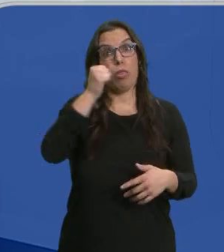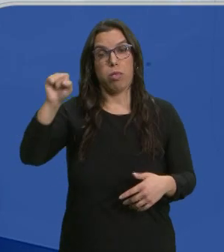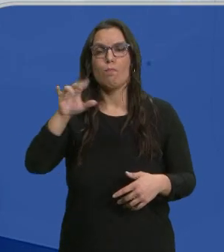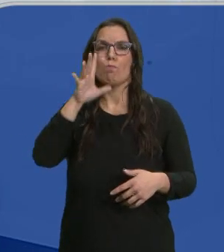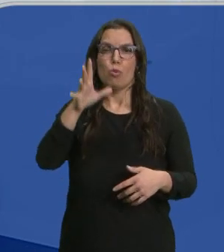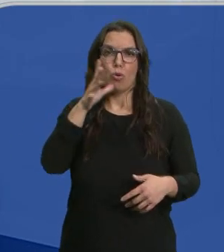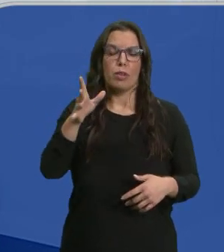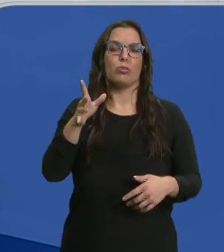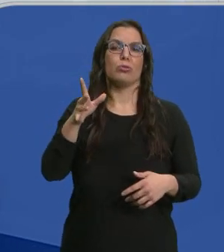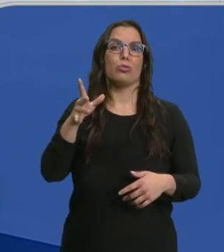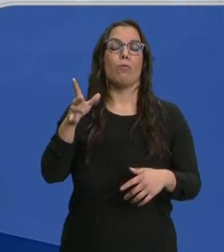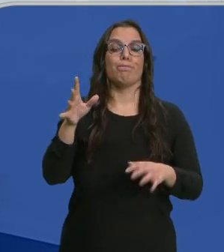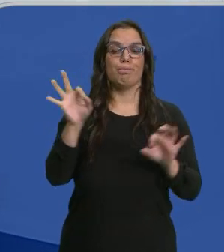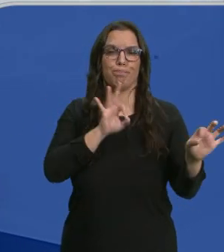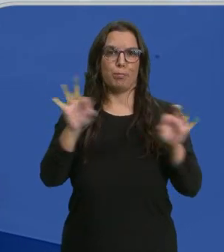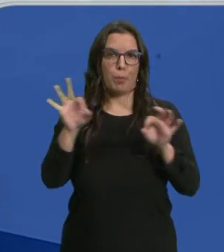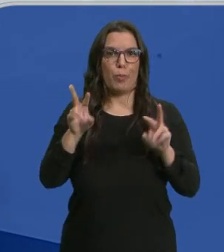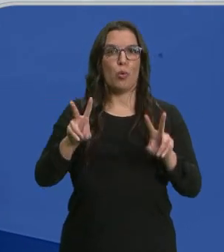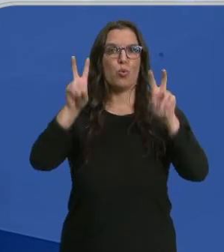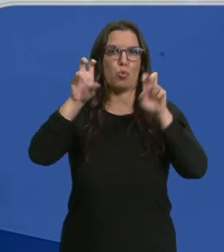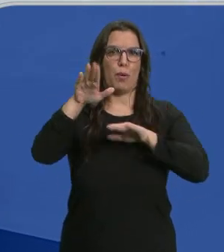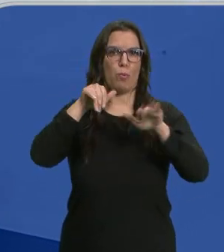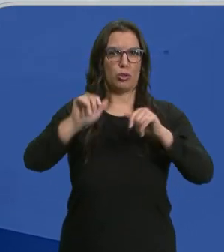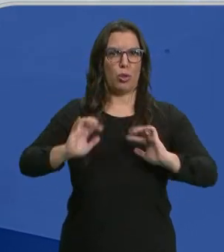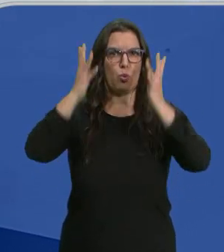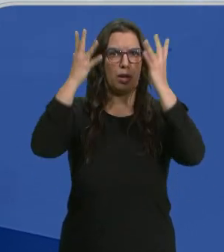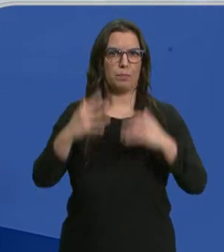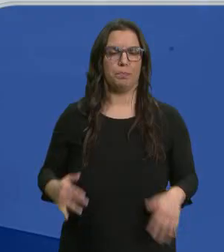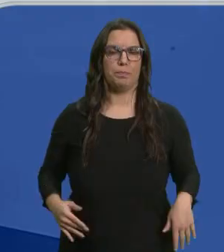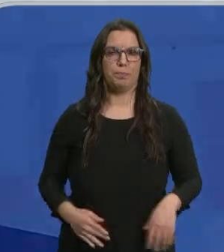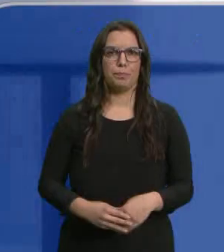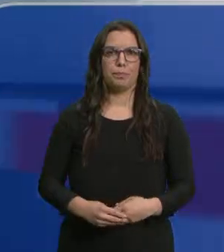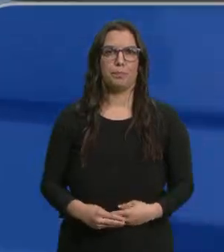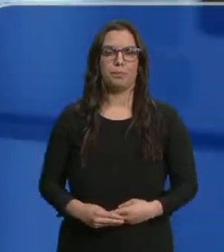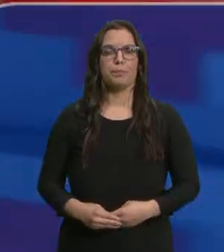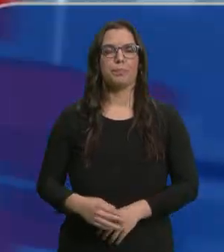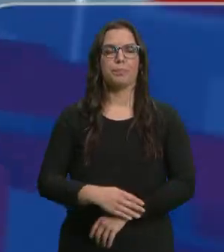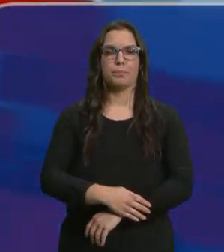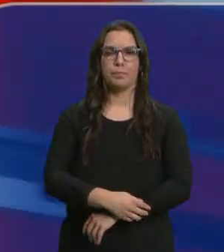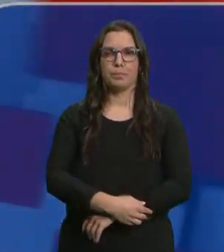los motivos que se esgrime para esta nueva convocatoria.